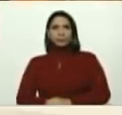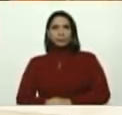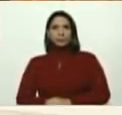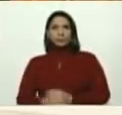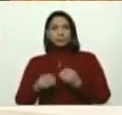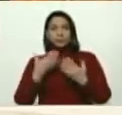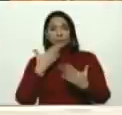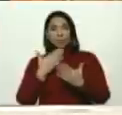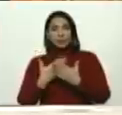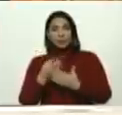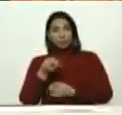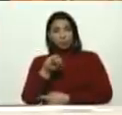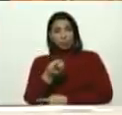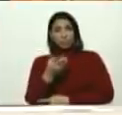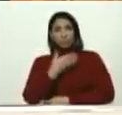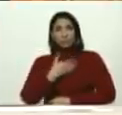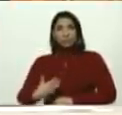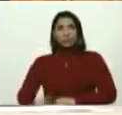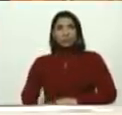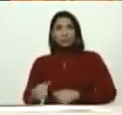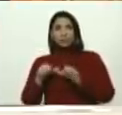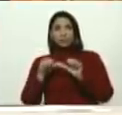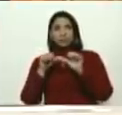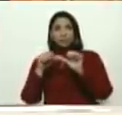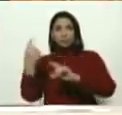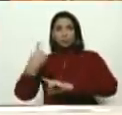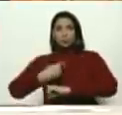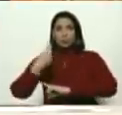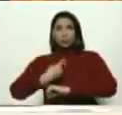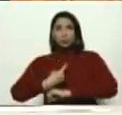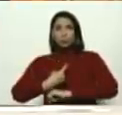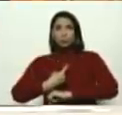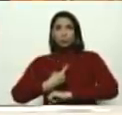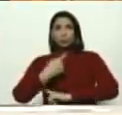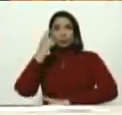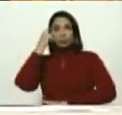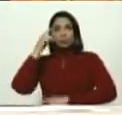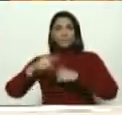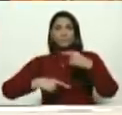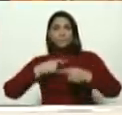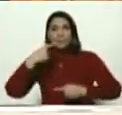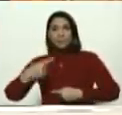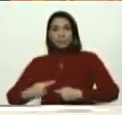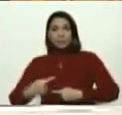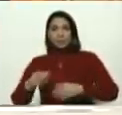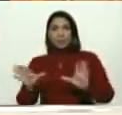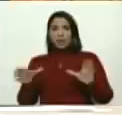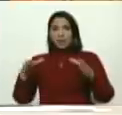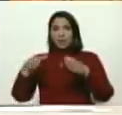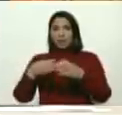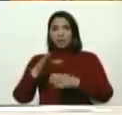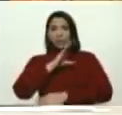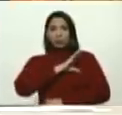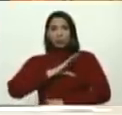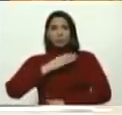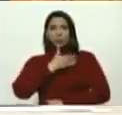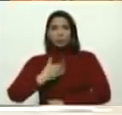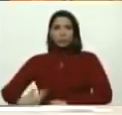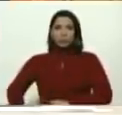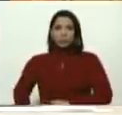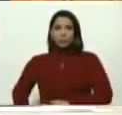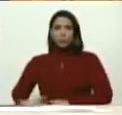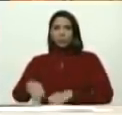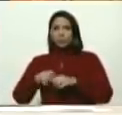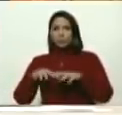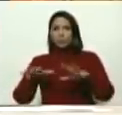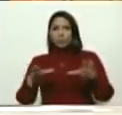Bueno, gracias a usted, presidente. Y siguiendo sus indicaciones, el día de mañana el equipo estará desplegado en